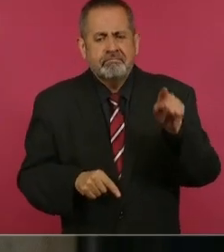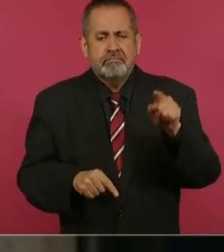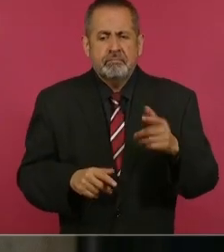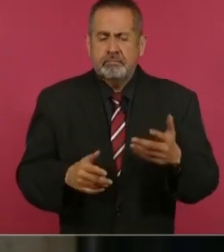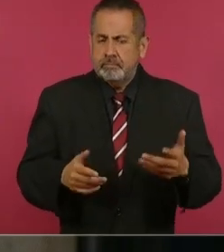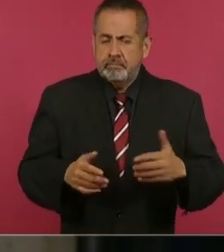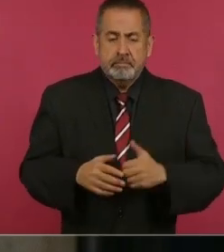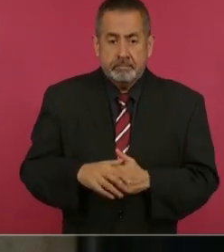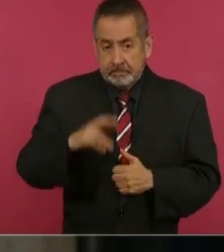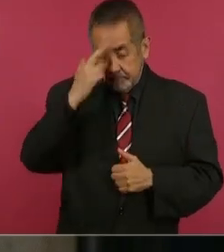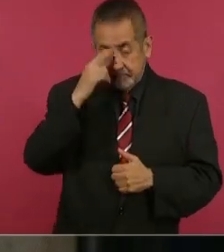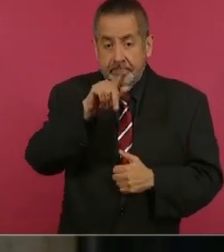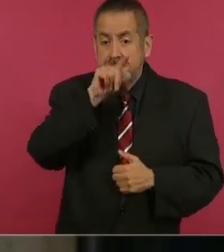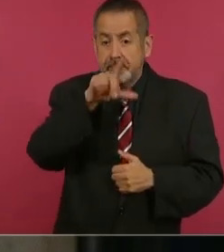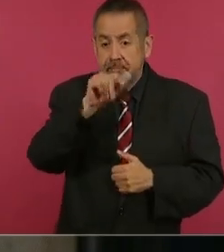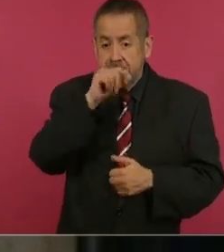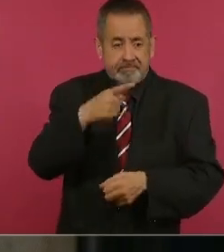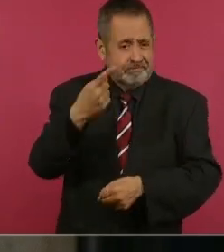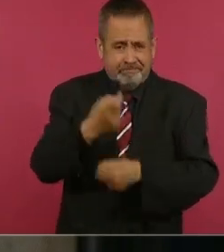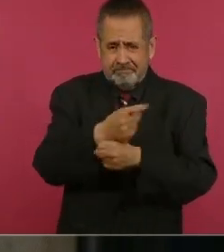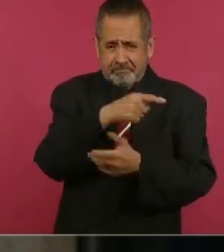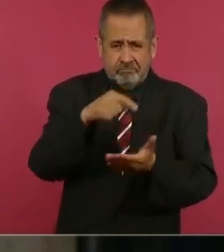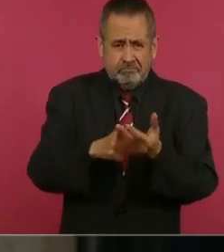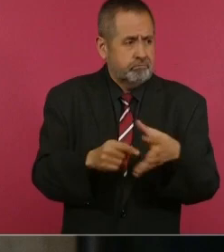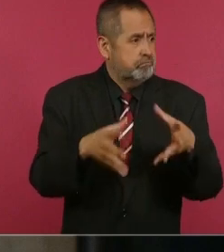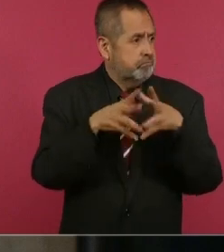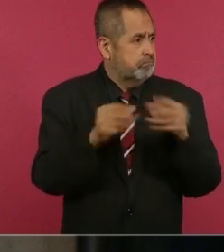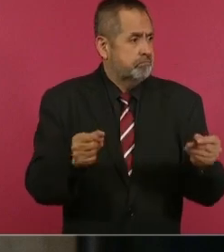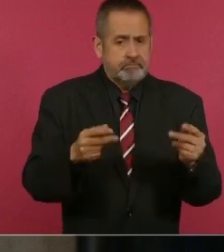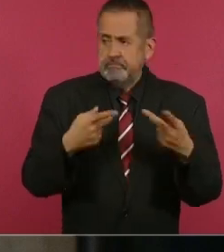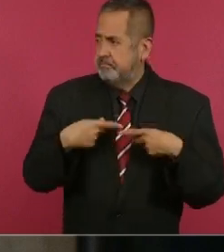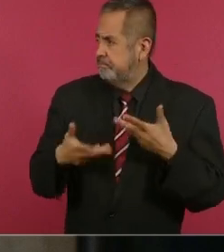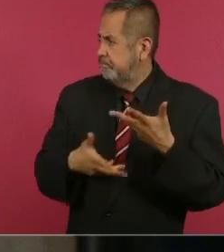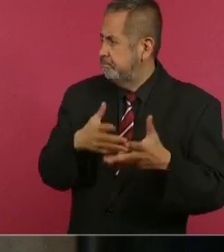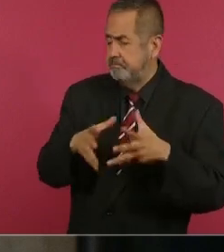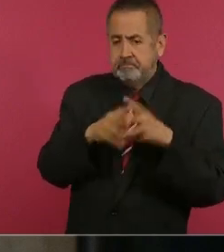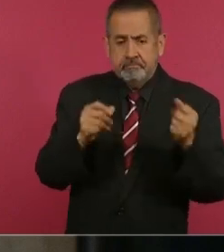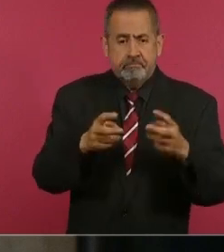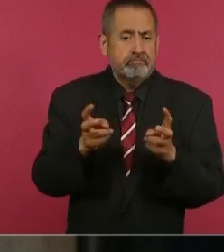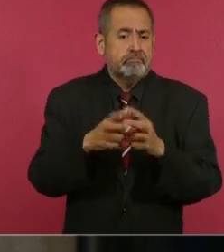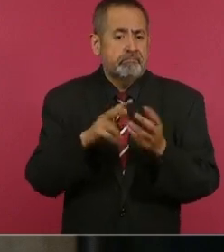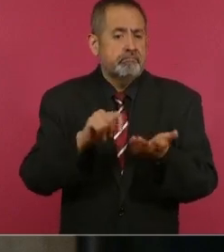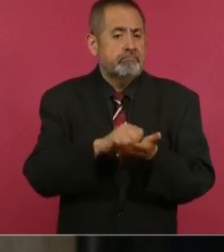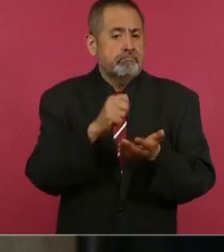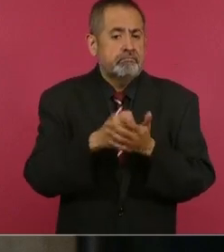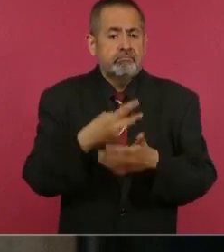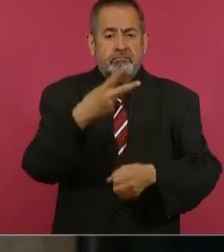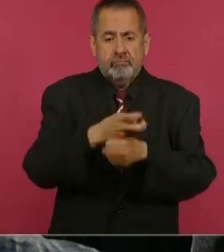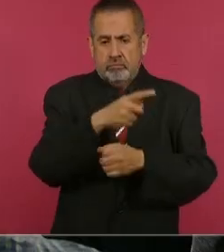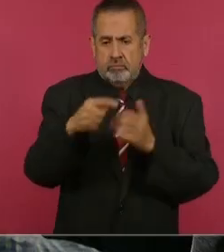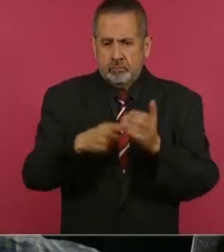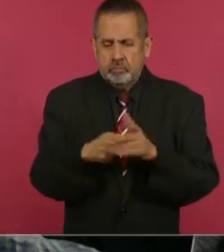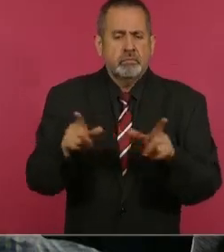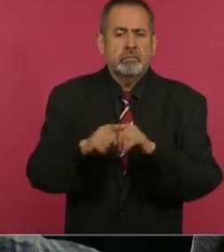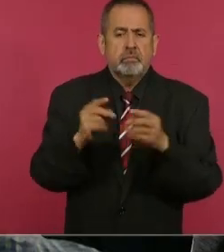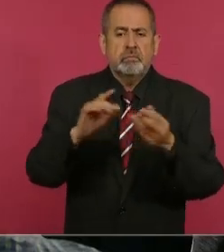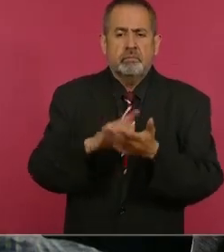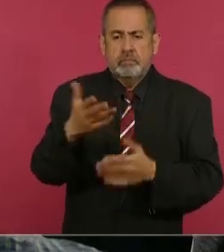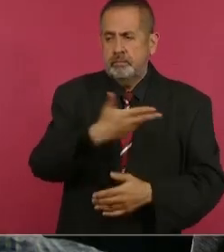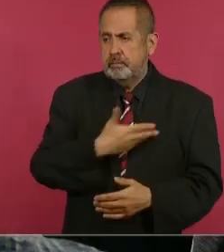que Jalisco ocupa el primer lugar en desaparecidos y Tamaulipas el segundo lugar. Muchas gracias,